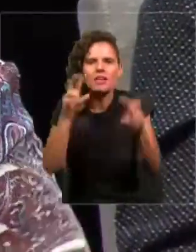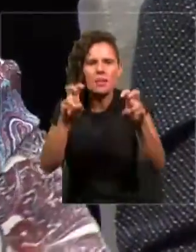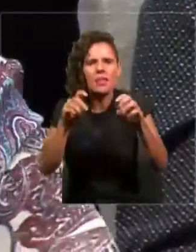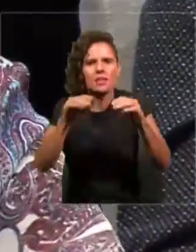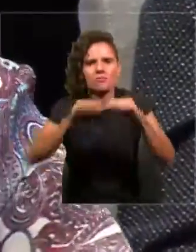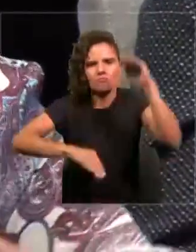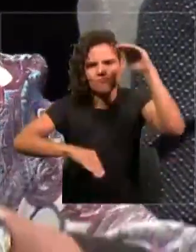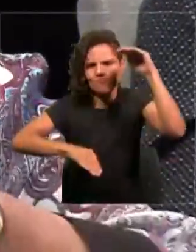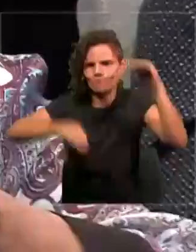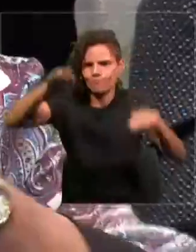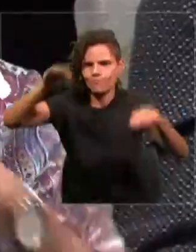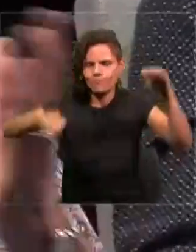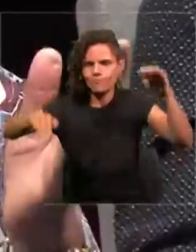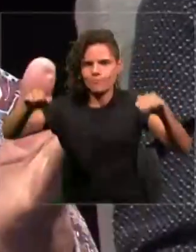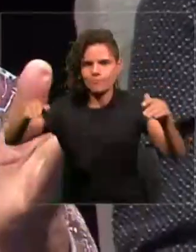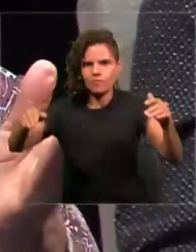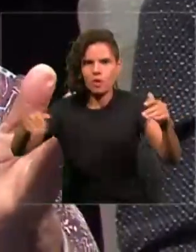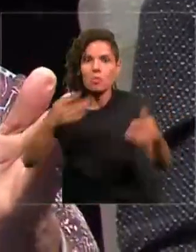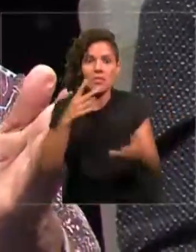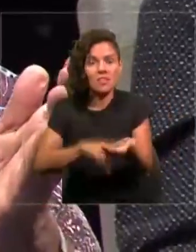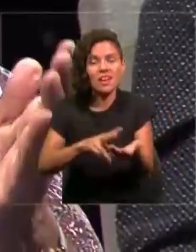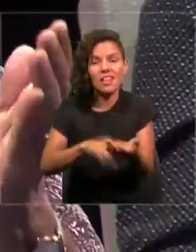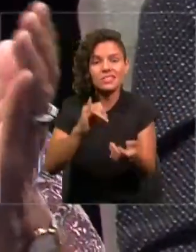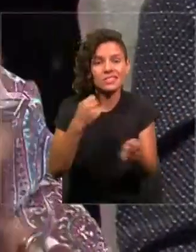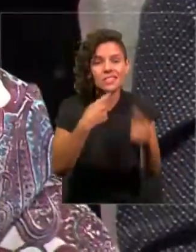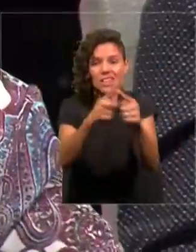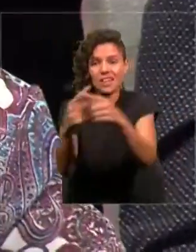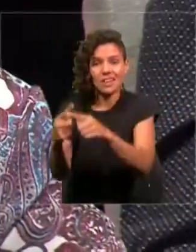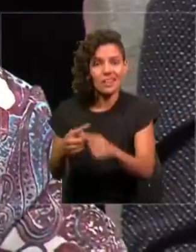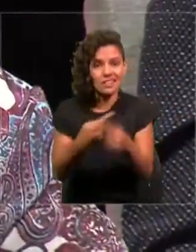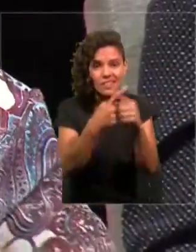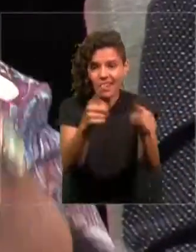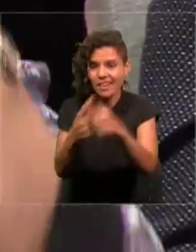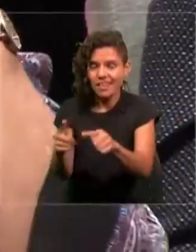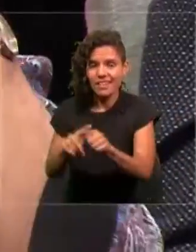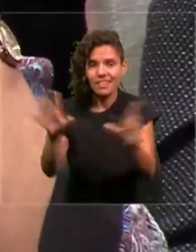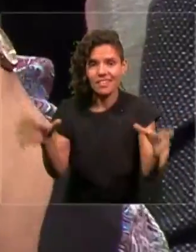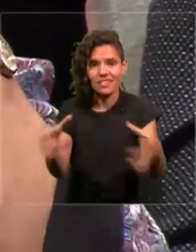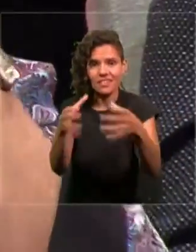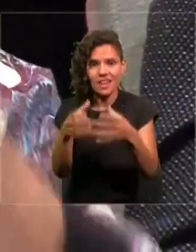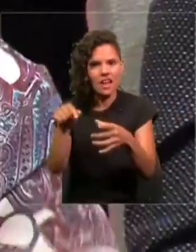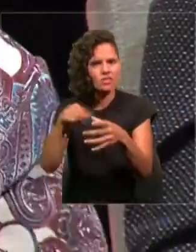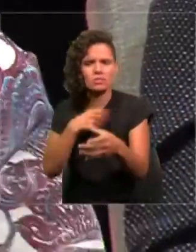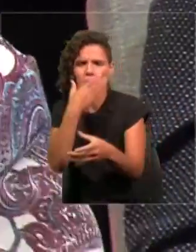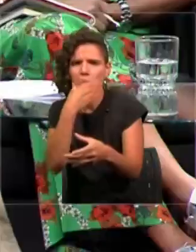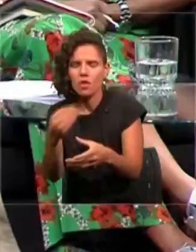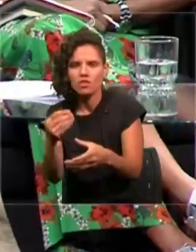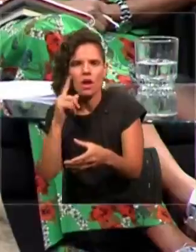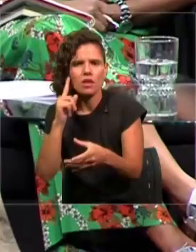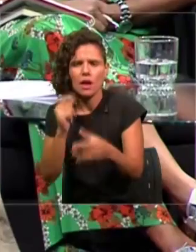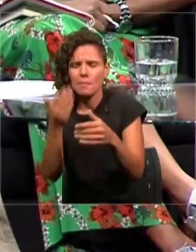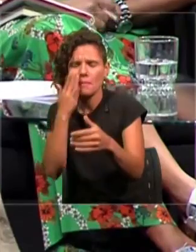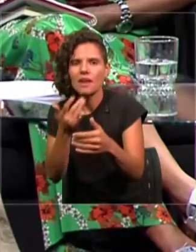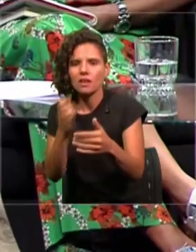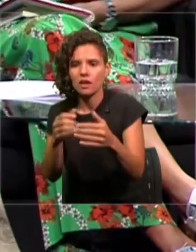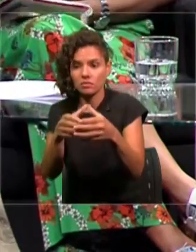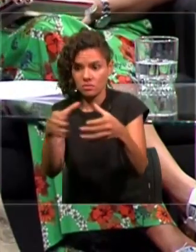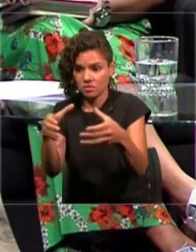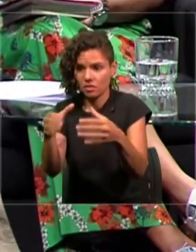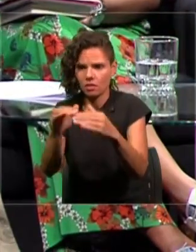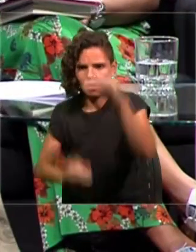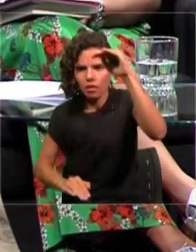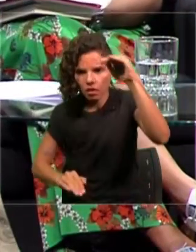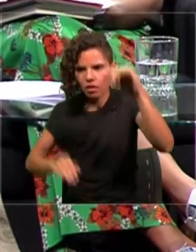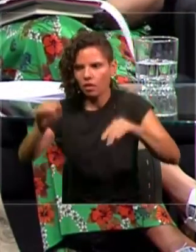Porque la verdad es que la diversidad es maravillosa. Lo que es ominoso es la jerarquización. Entonces, creo que